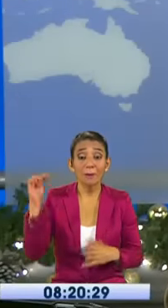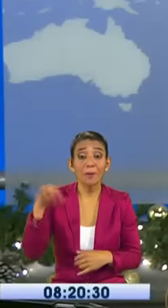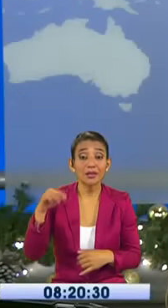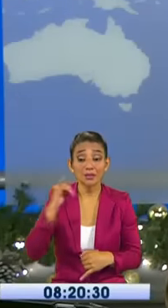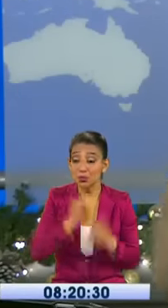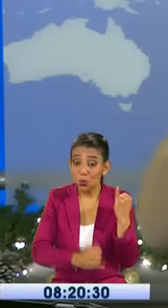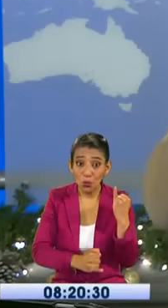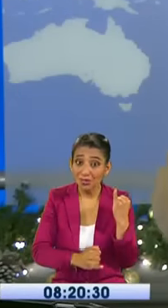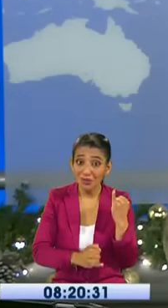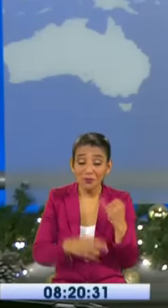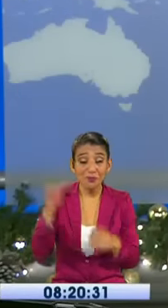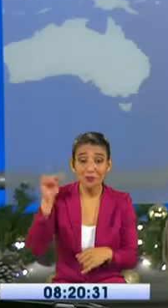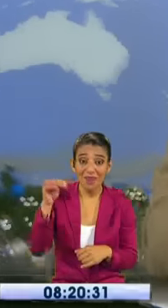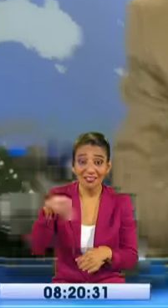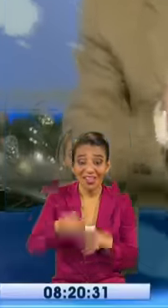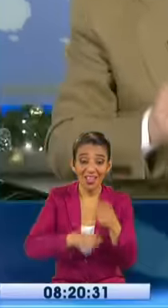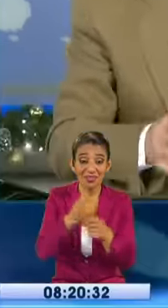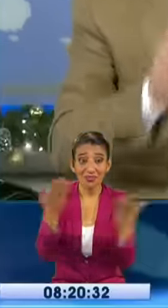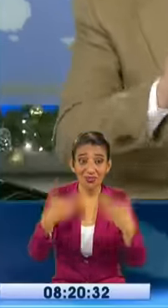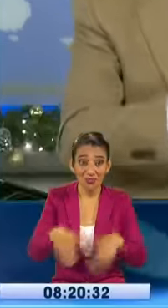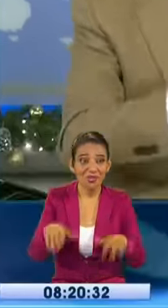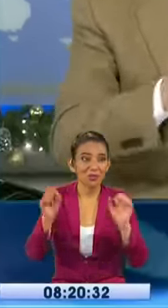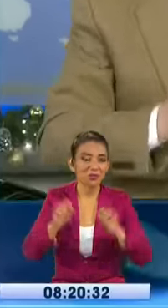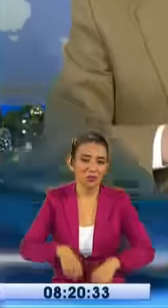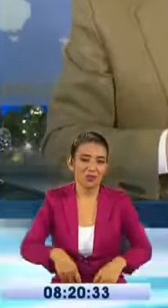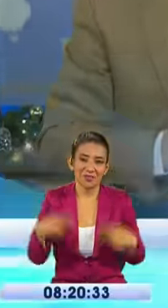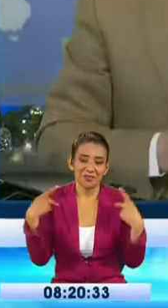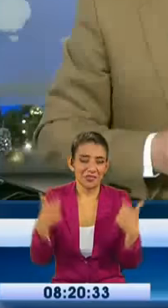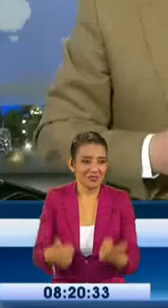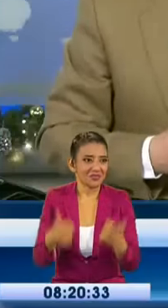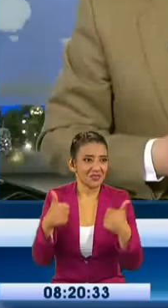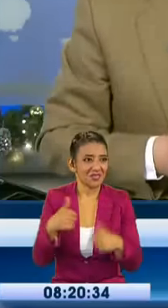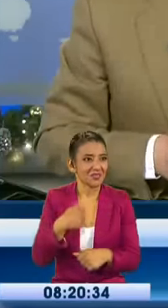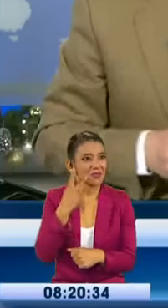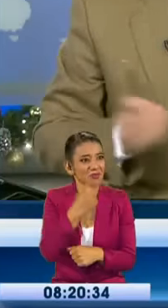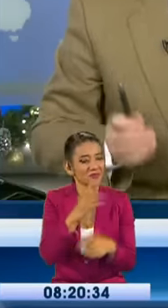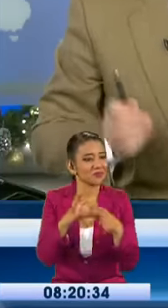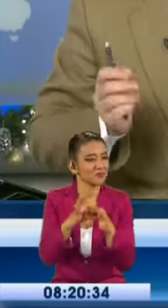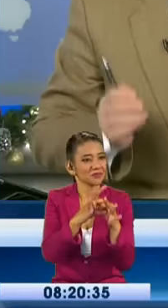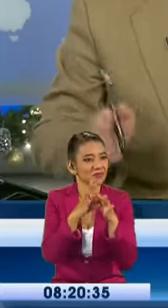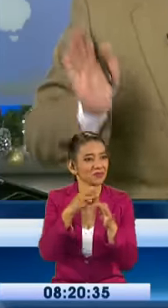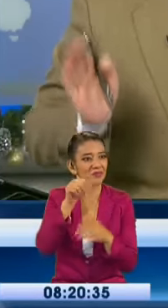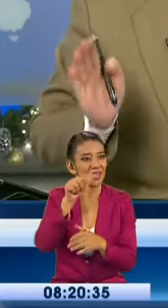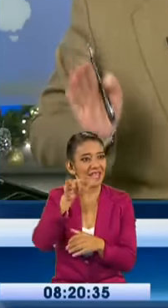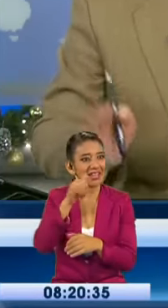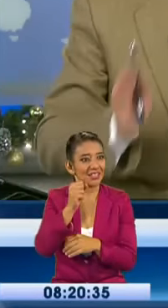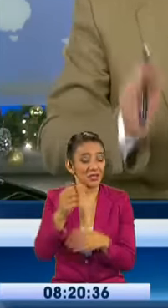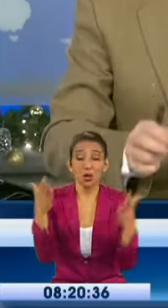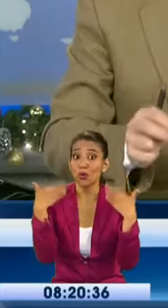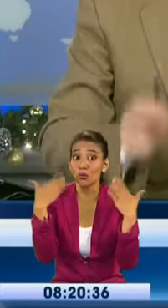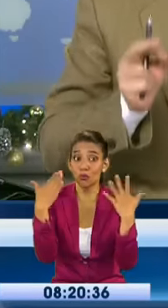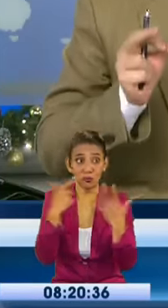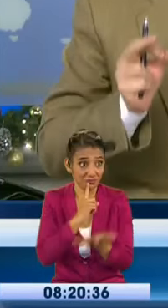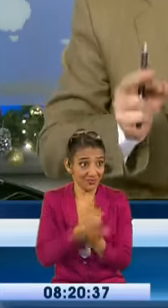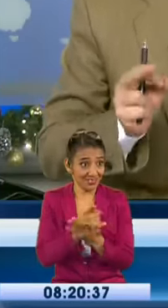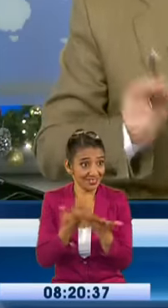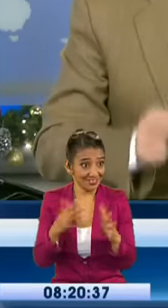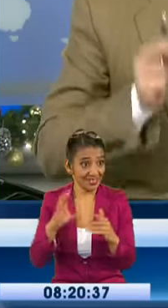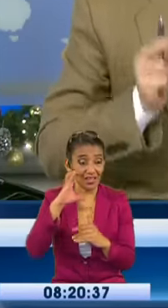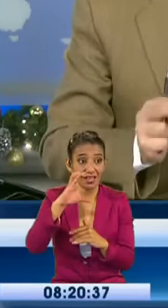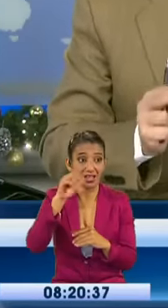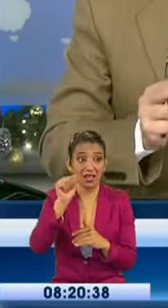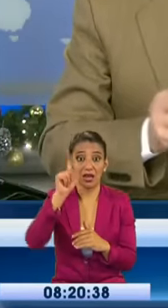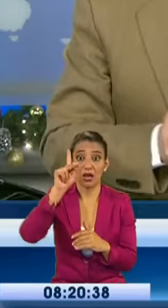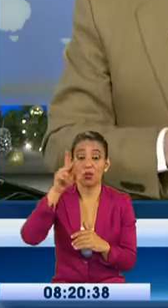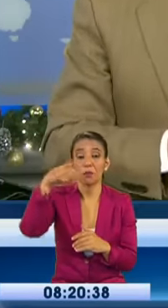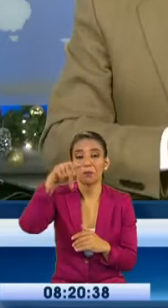martes del año y hay excelentes noticias. Así que le veo a Alison Corral, estamos con calorcito, Alison, ya desde el sector de Caupichu,